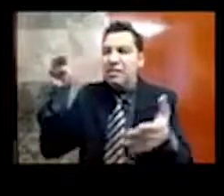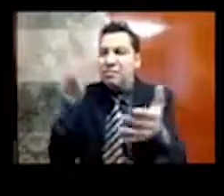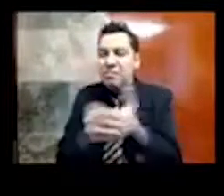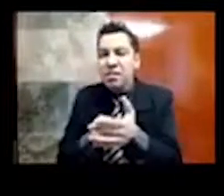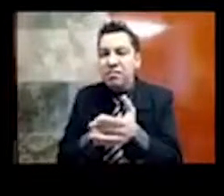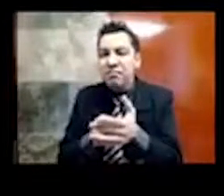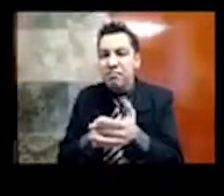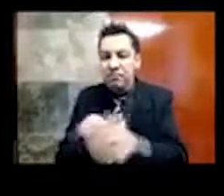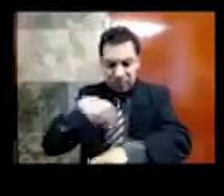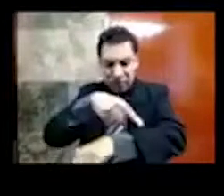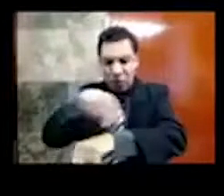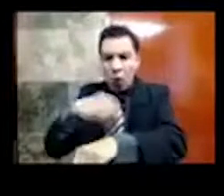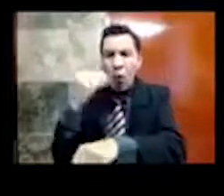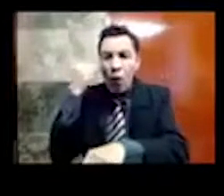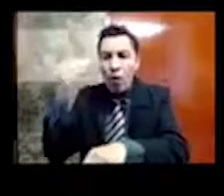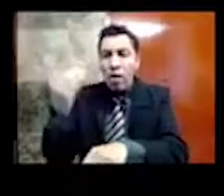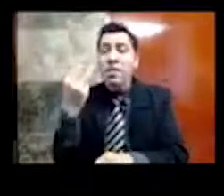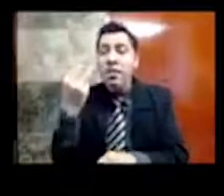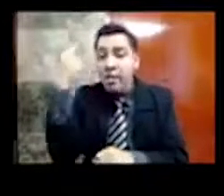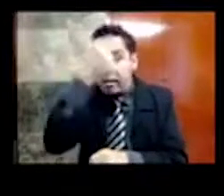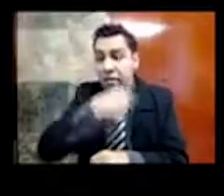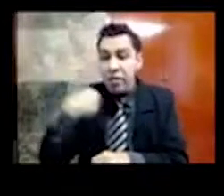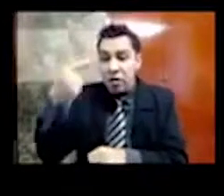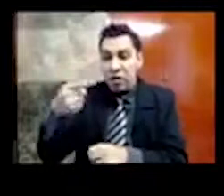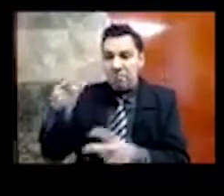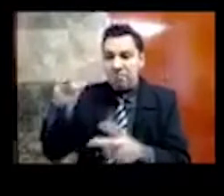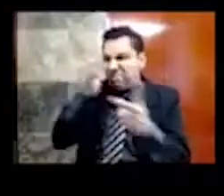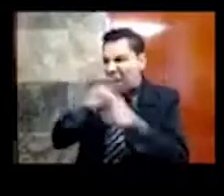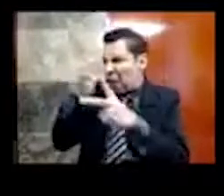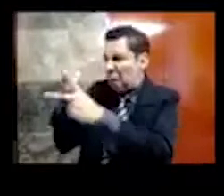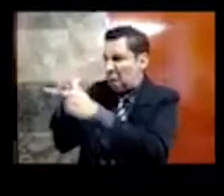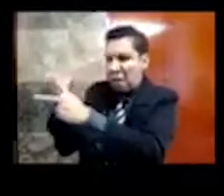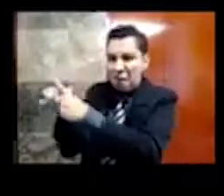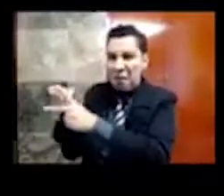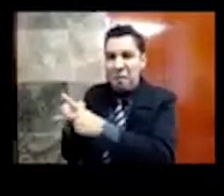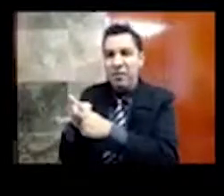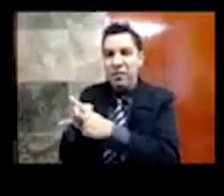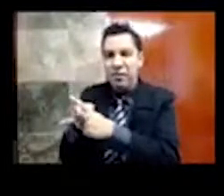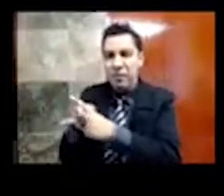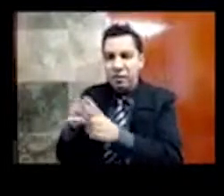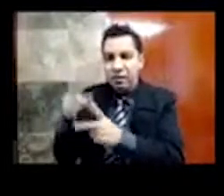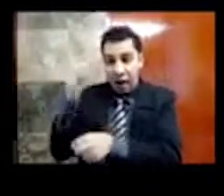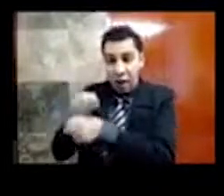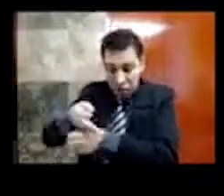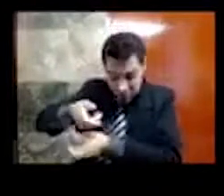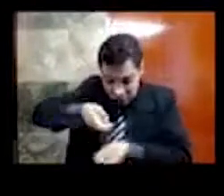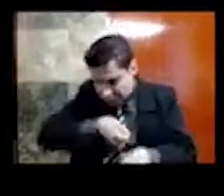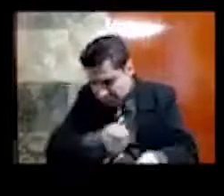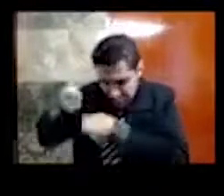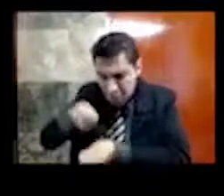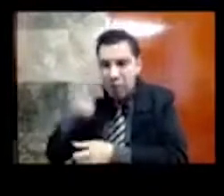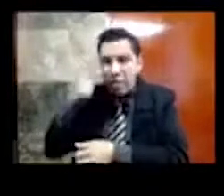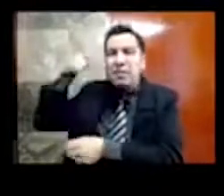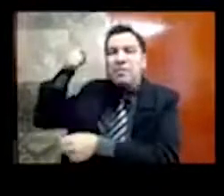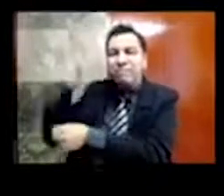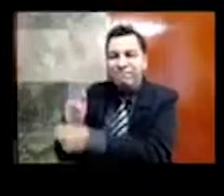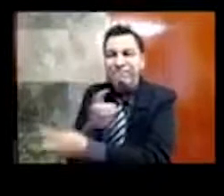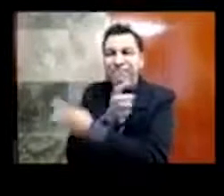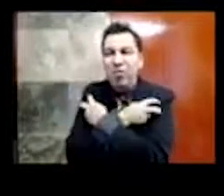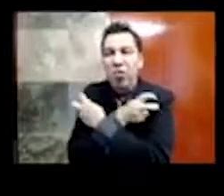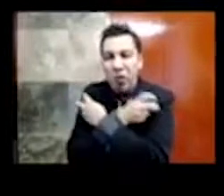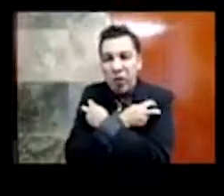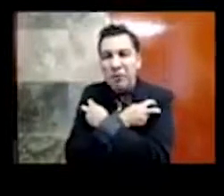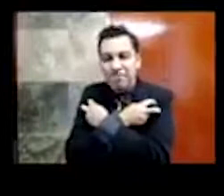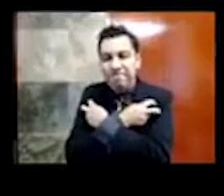de 3,000, y en excavaciones arqueológicas hemos encontrado restos de esta matanza. Pero bueno, y de ahí